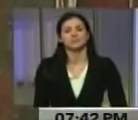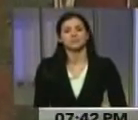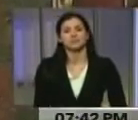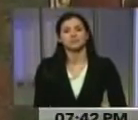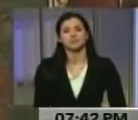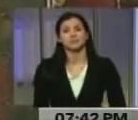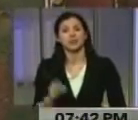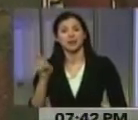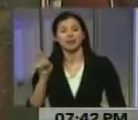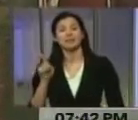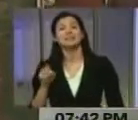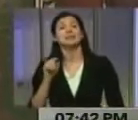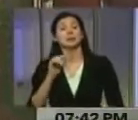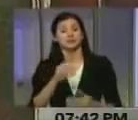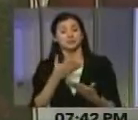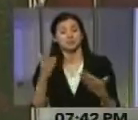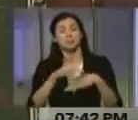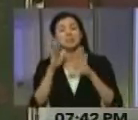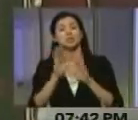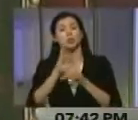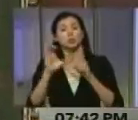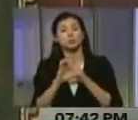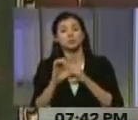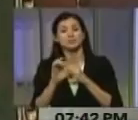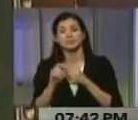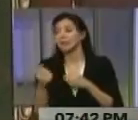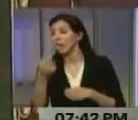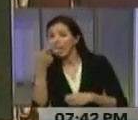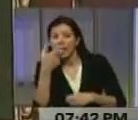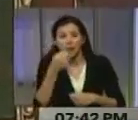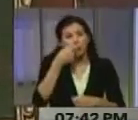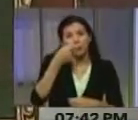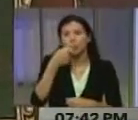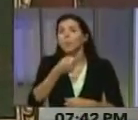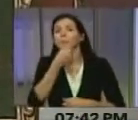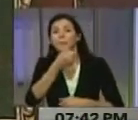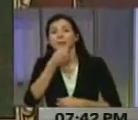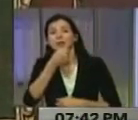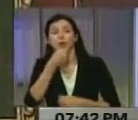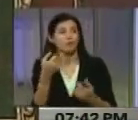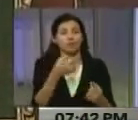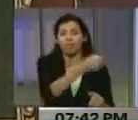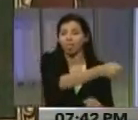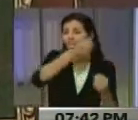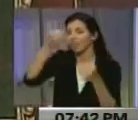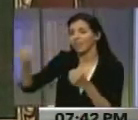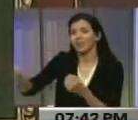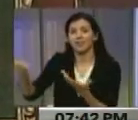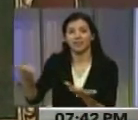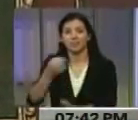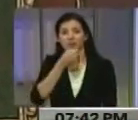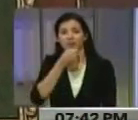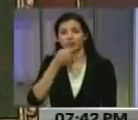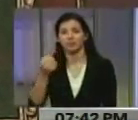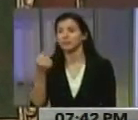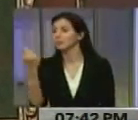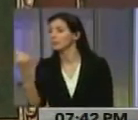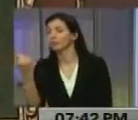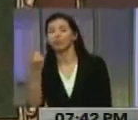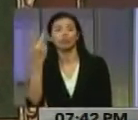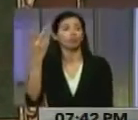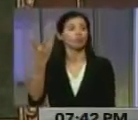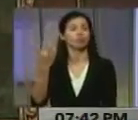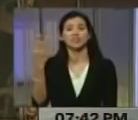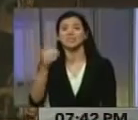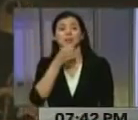desde la cultura. Están pariendo un micrófono. No aparece el micrófono. A la una, a las